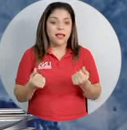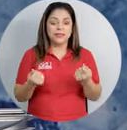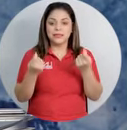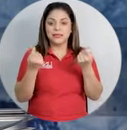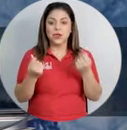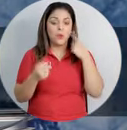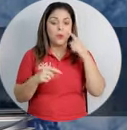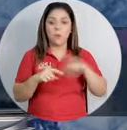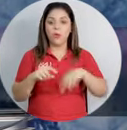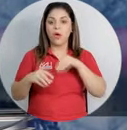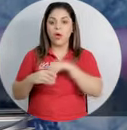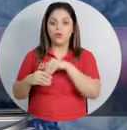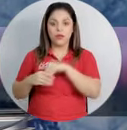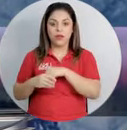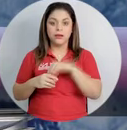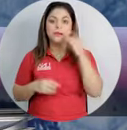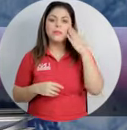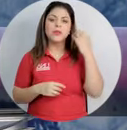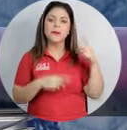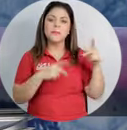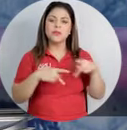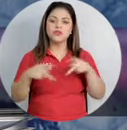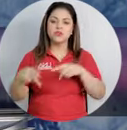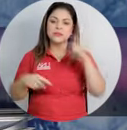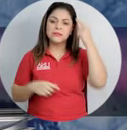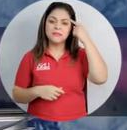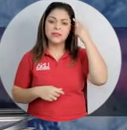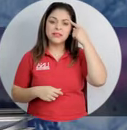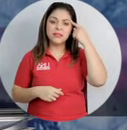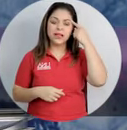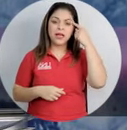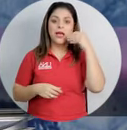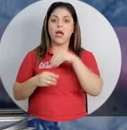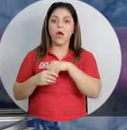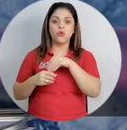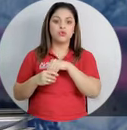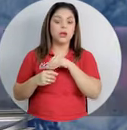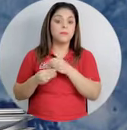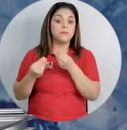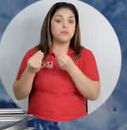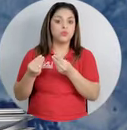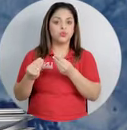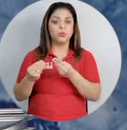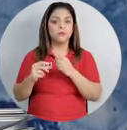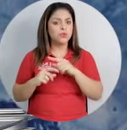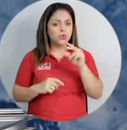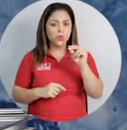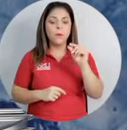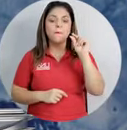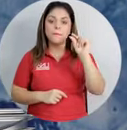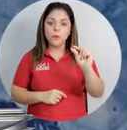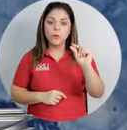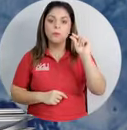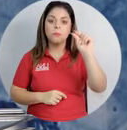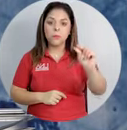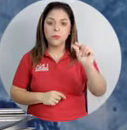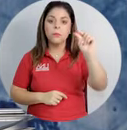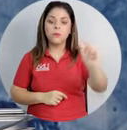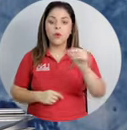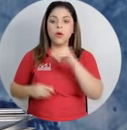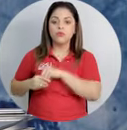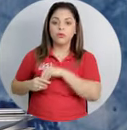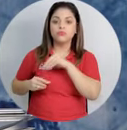puedo ahorrar, pero es porque la gente se imagina, bueno, ahorros en grandes cantidades, y la realidad es que por poquito que sea, conforme usted